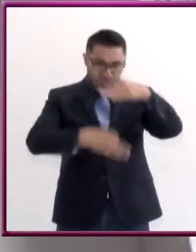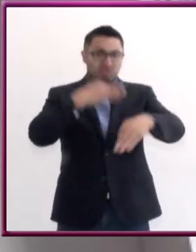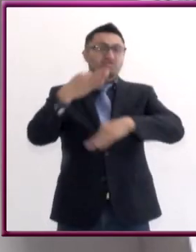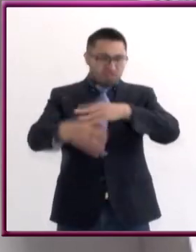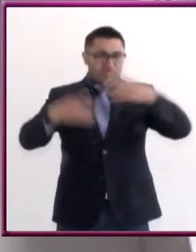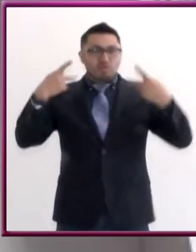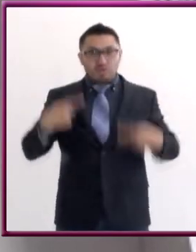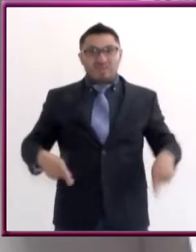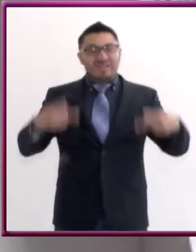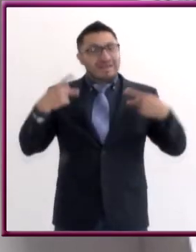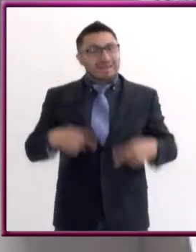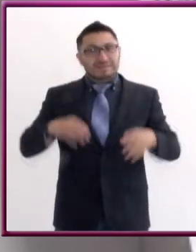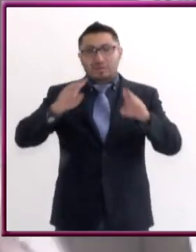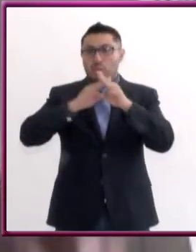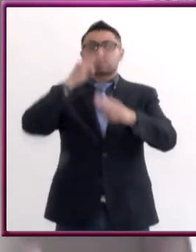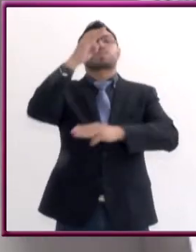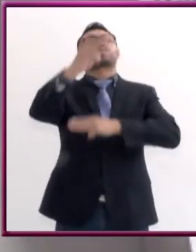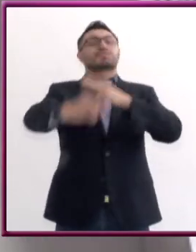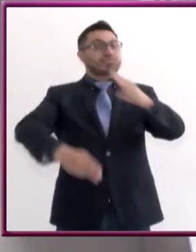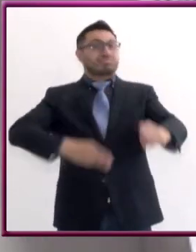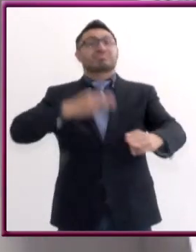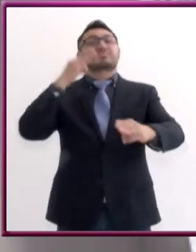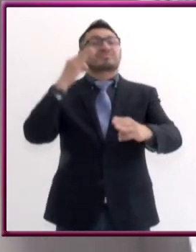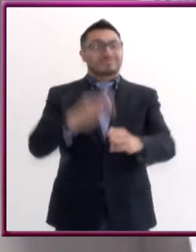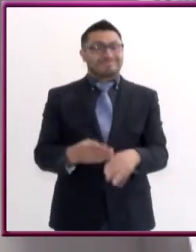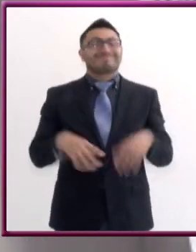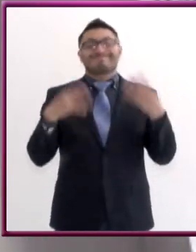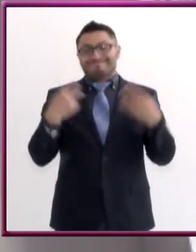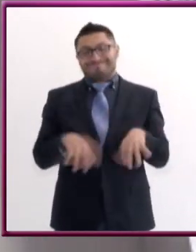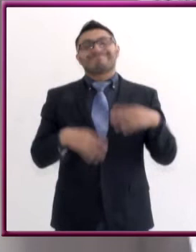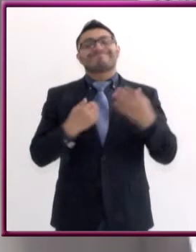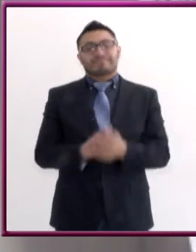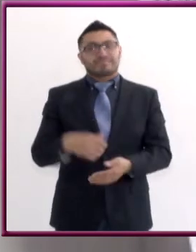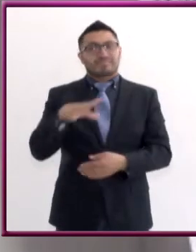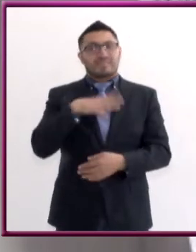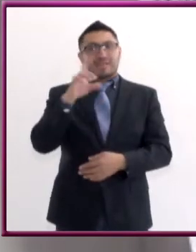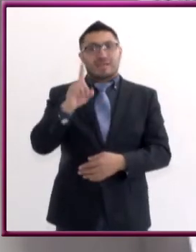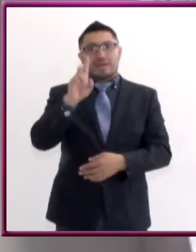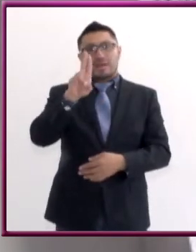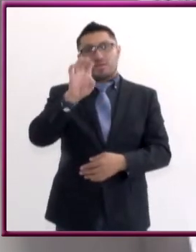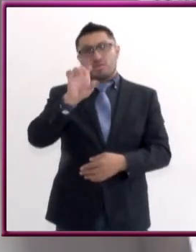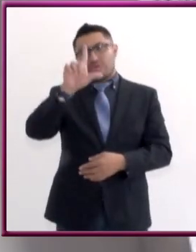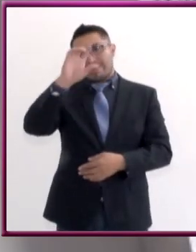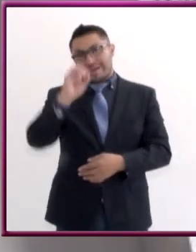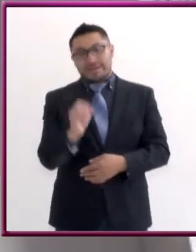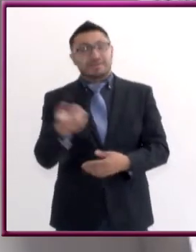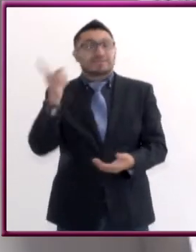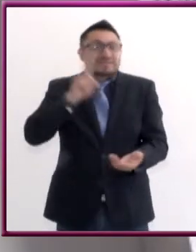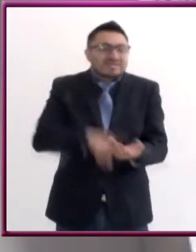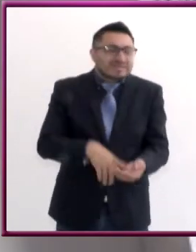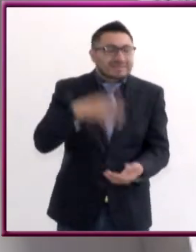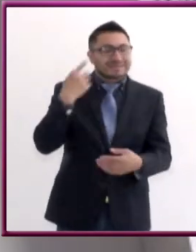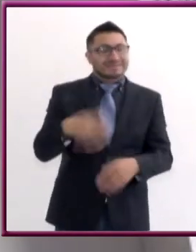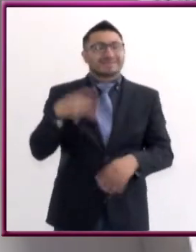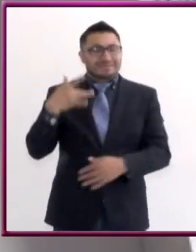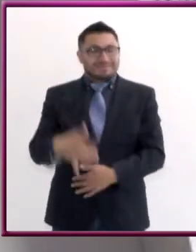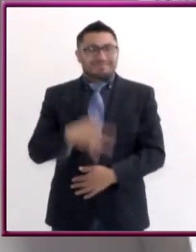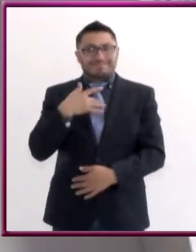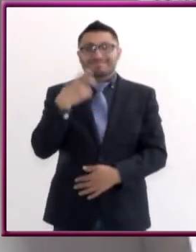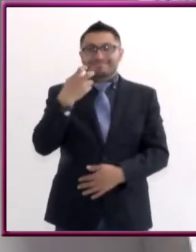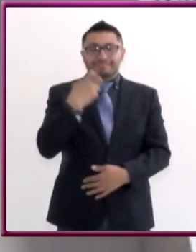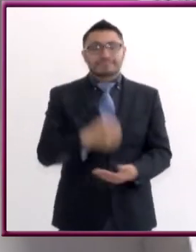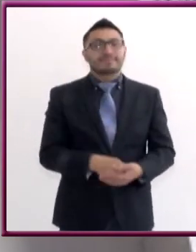todos, el globo terráqueo prácticamente, ¿no? estamos inmersos en